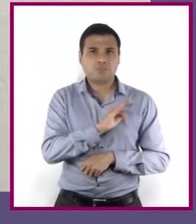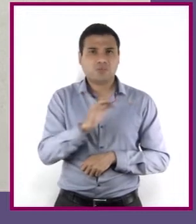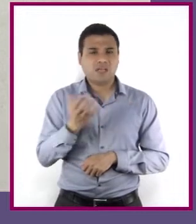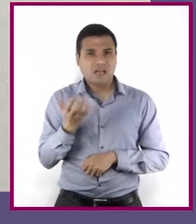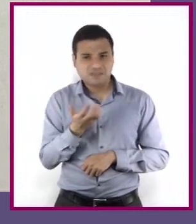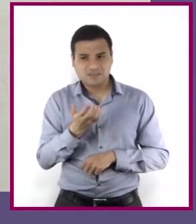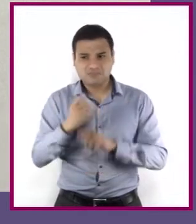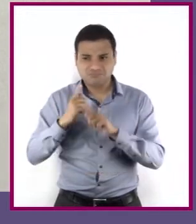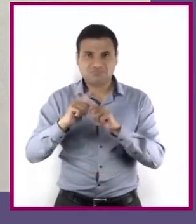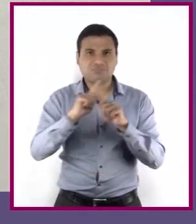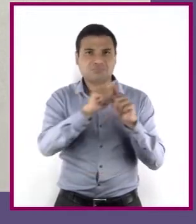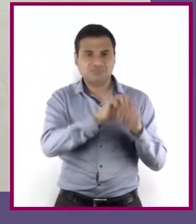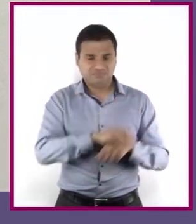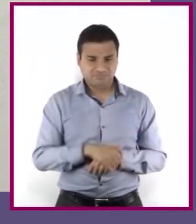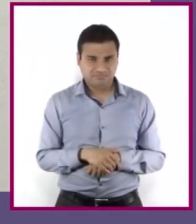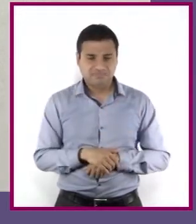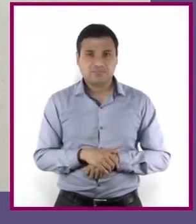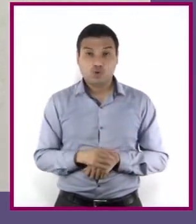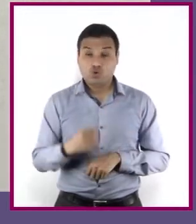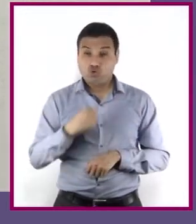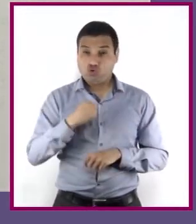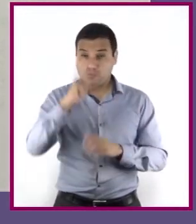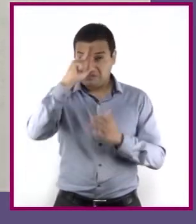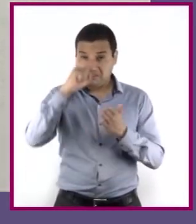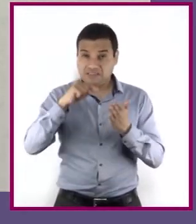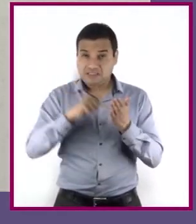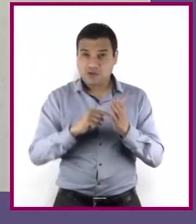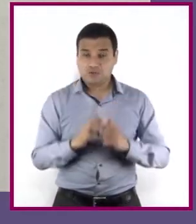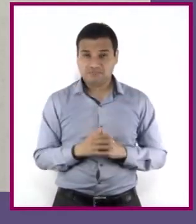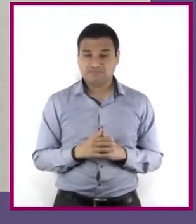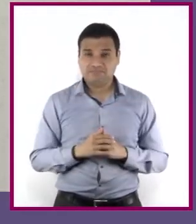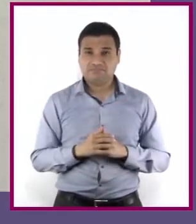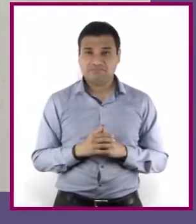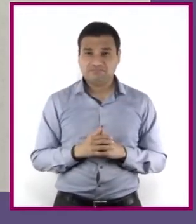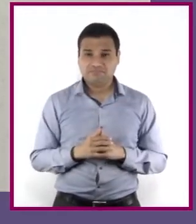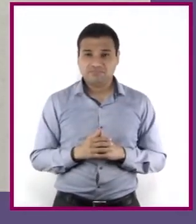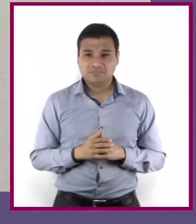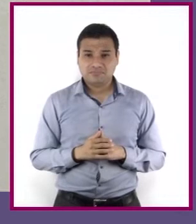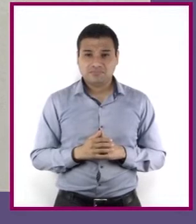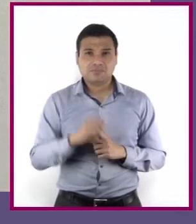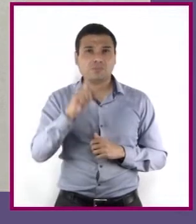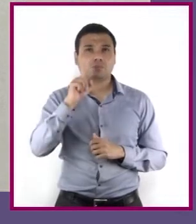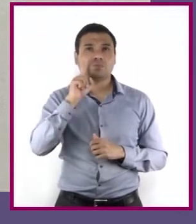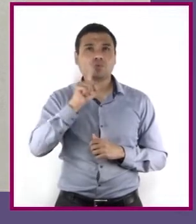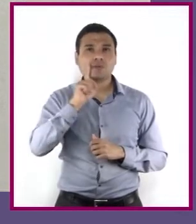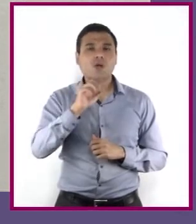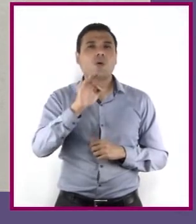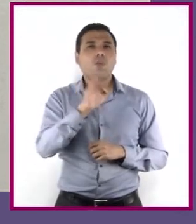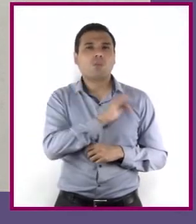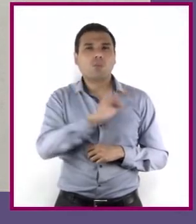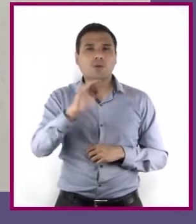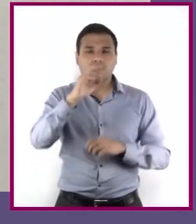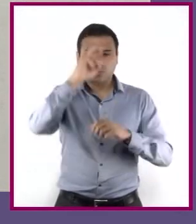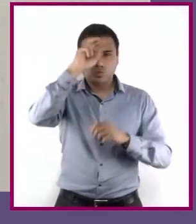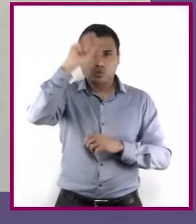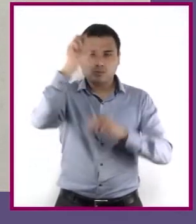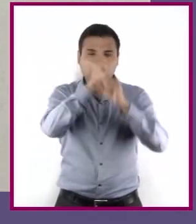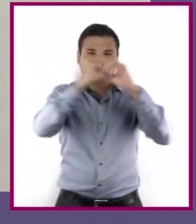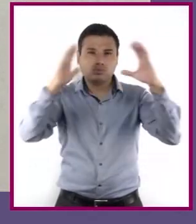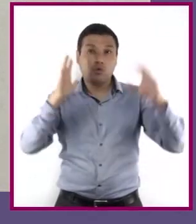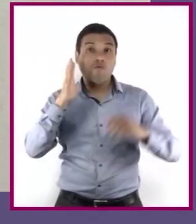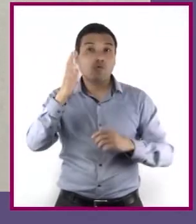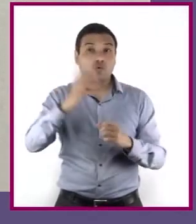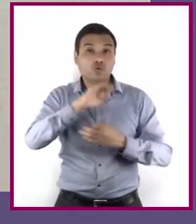las que podemos desarrollar. Yo creo que se vale imaginar y crear un nuevo mundo en donde en la práctica